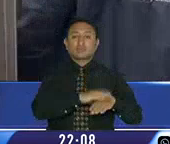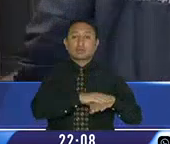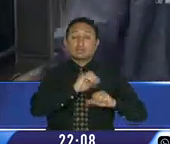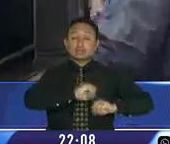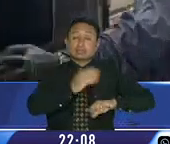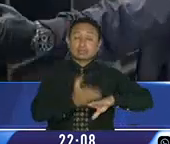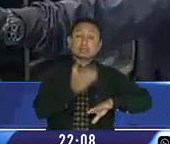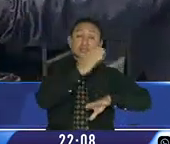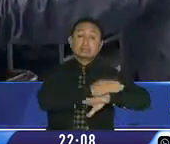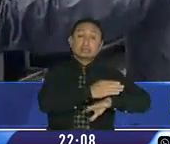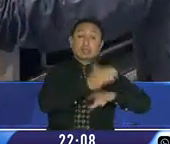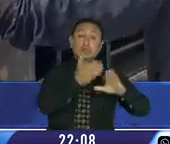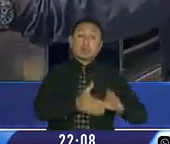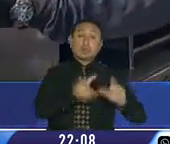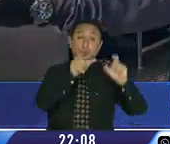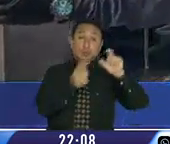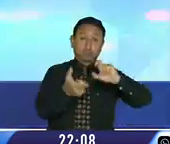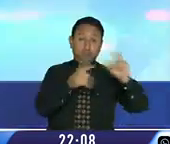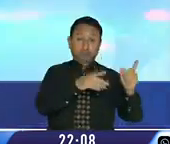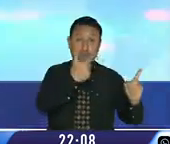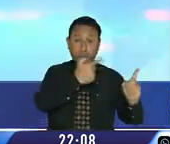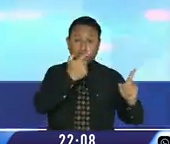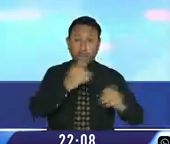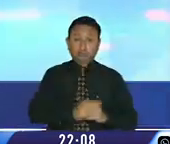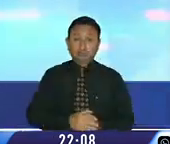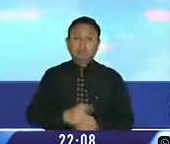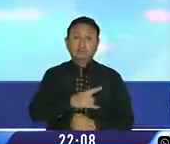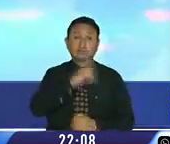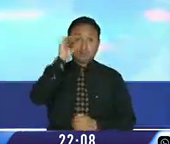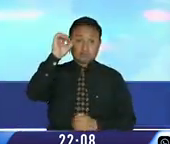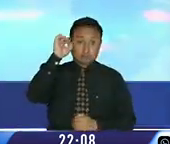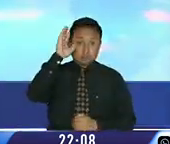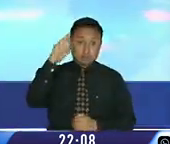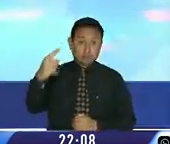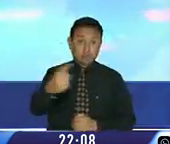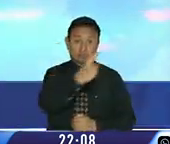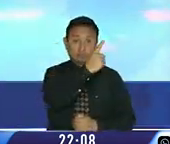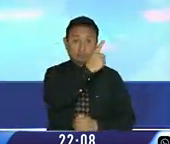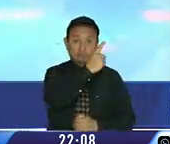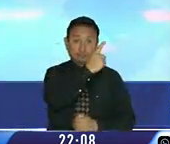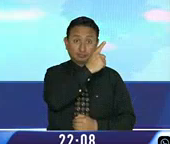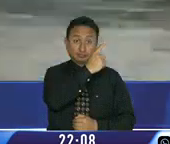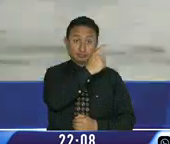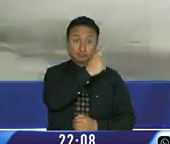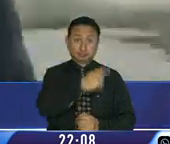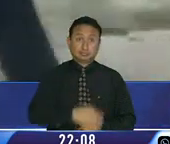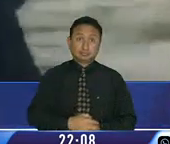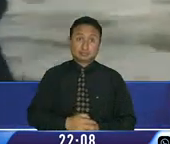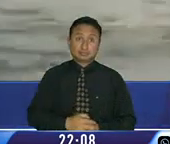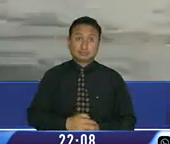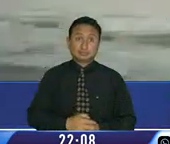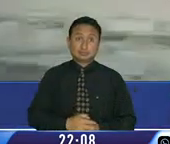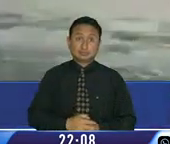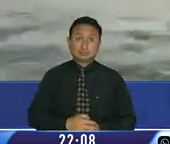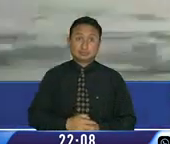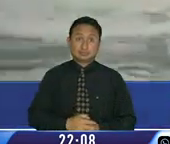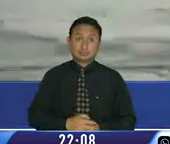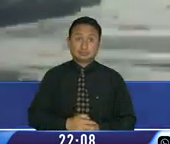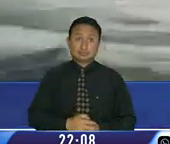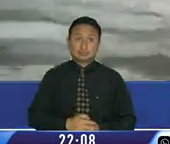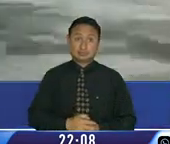últimas muertes violentas suscitadas y la difusión de videos como estos, donde se aprecia a los delincuentes con armas tipo fusil